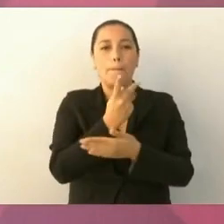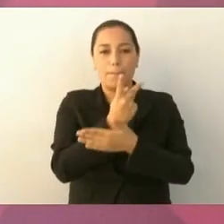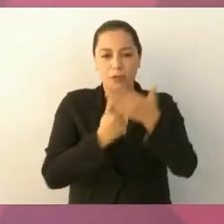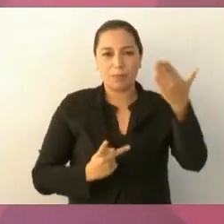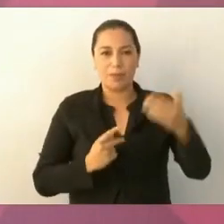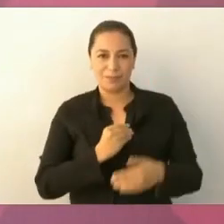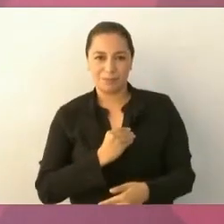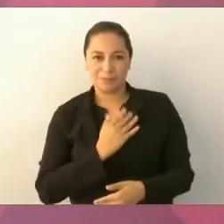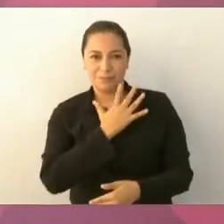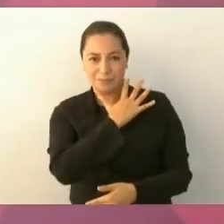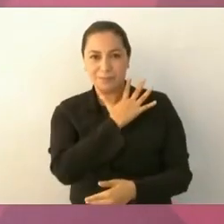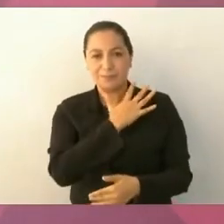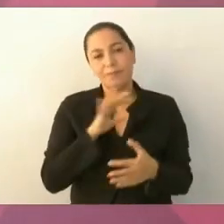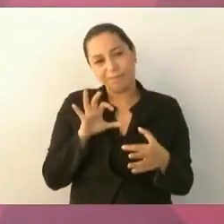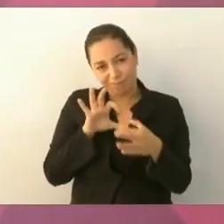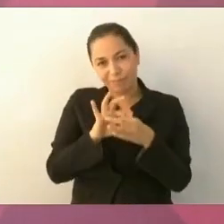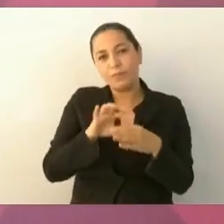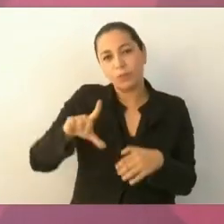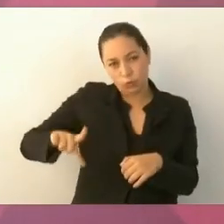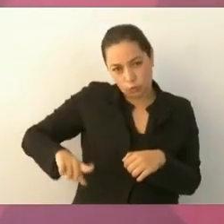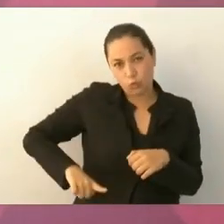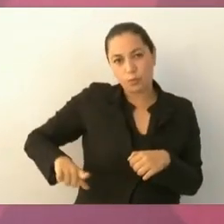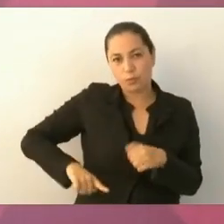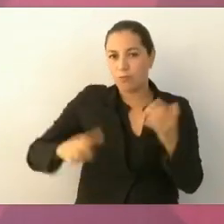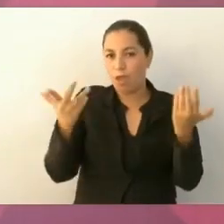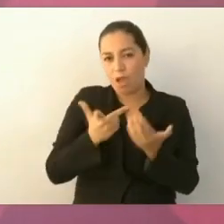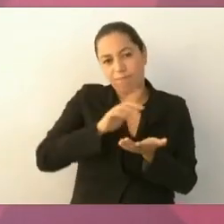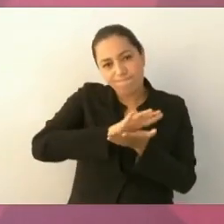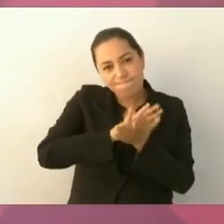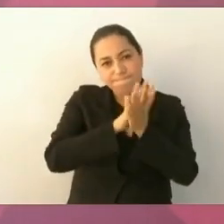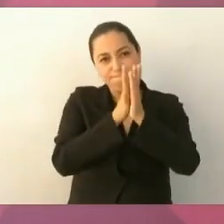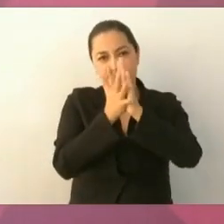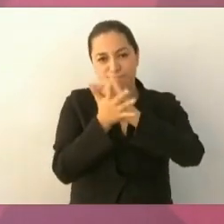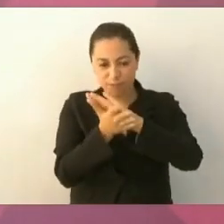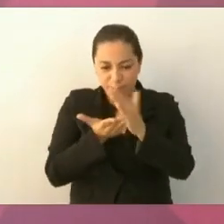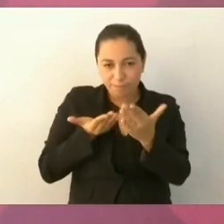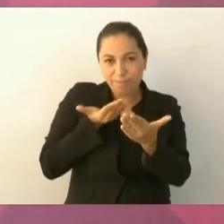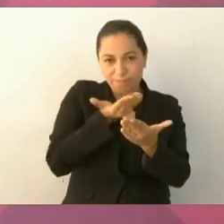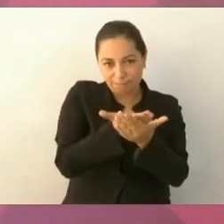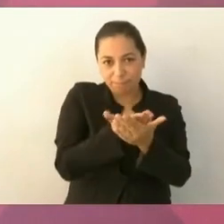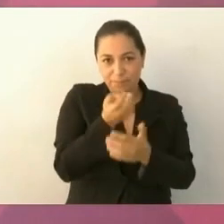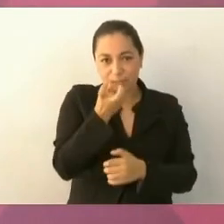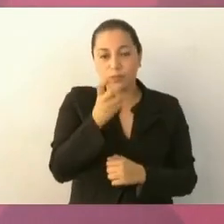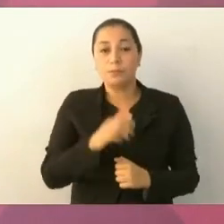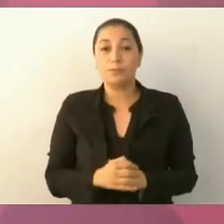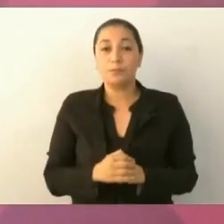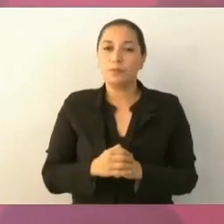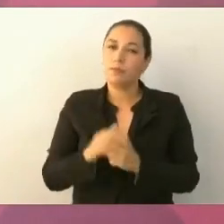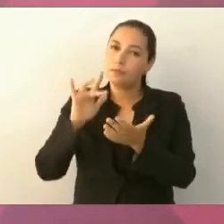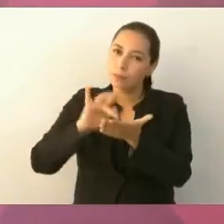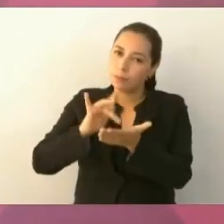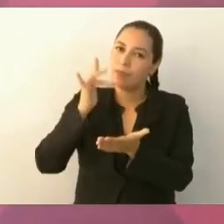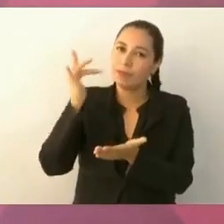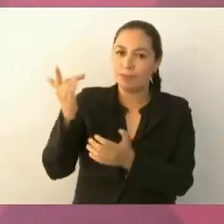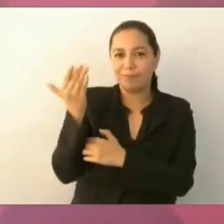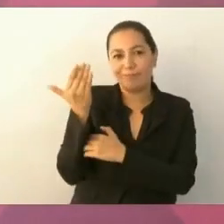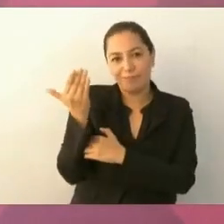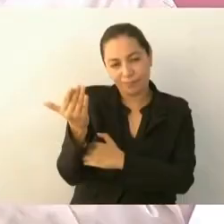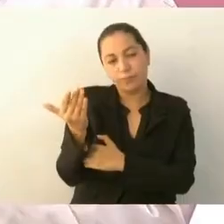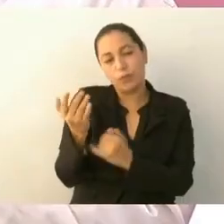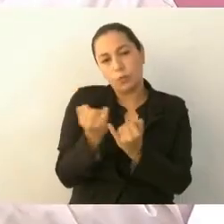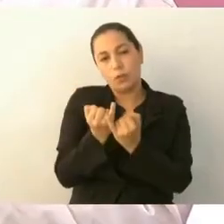gobierno de la transformación. Entonces, agradecerle mucho a nuestros